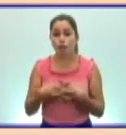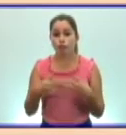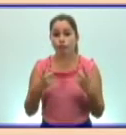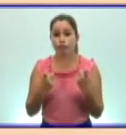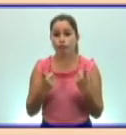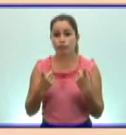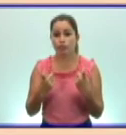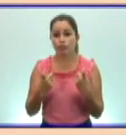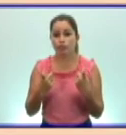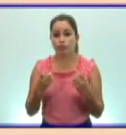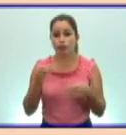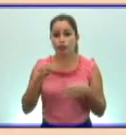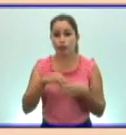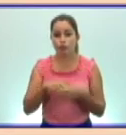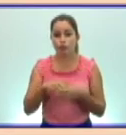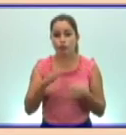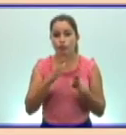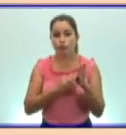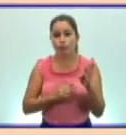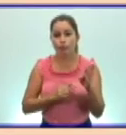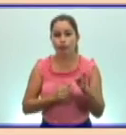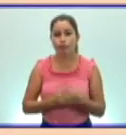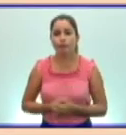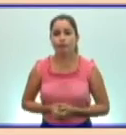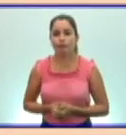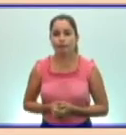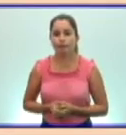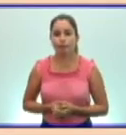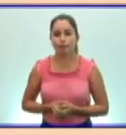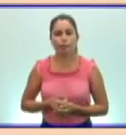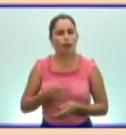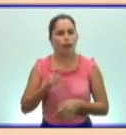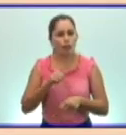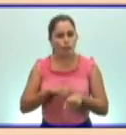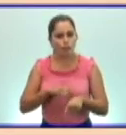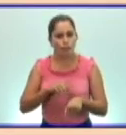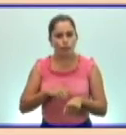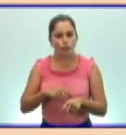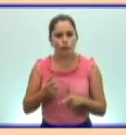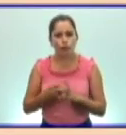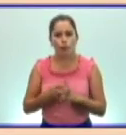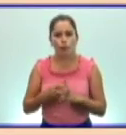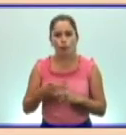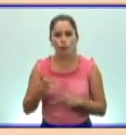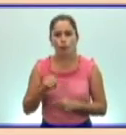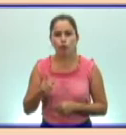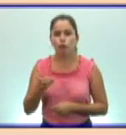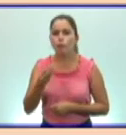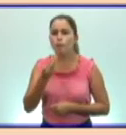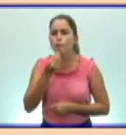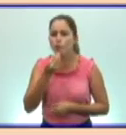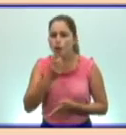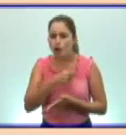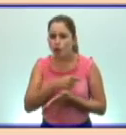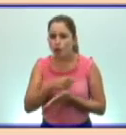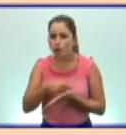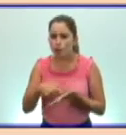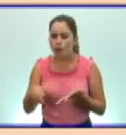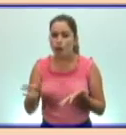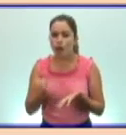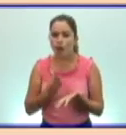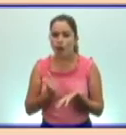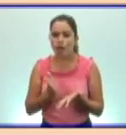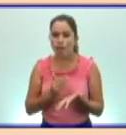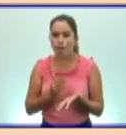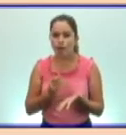necesarias, incluyendo el despeje, si es necesario. Vamos a dar un minuto para que ustedes puedan anotar en sus cuadernos de trabajo